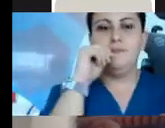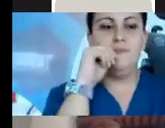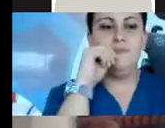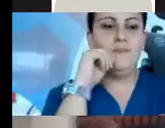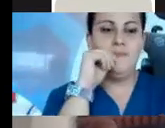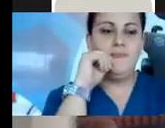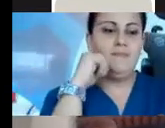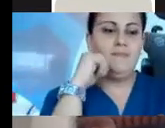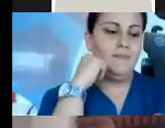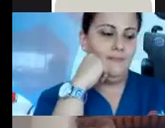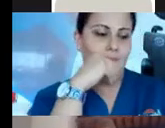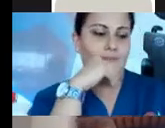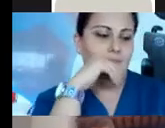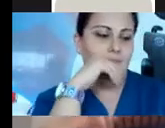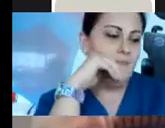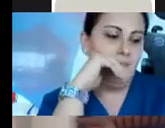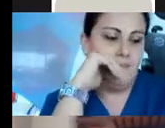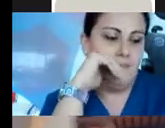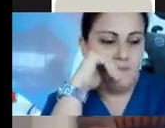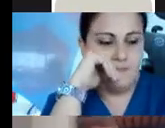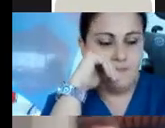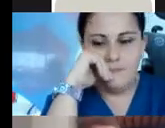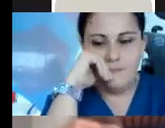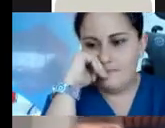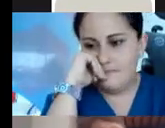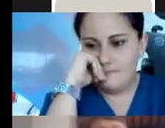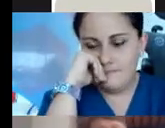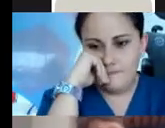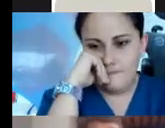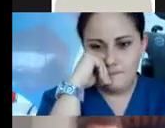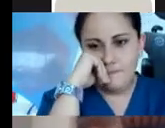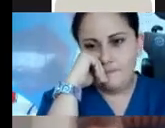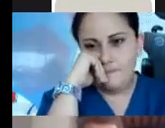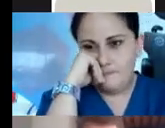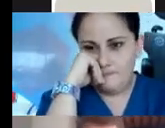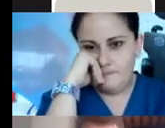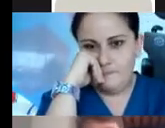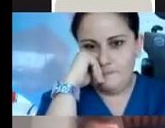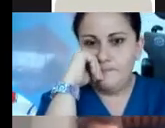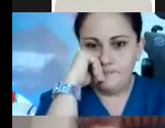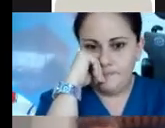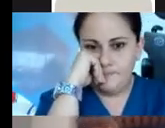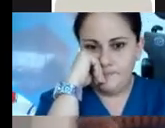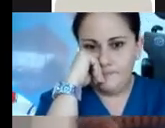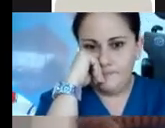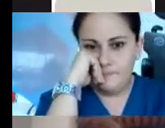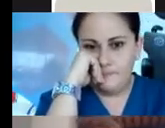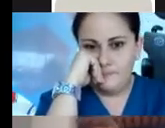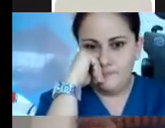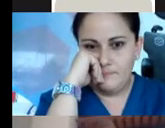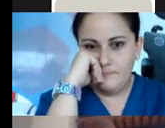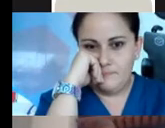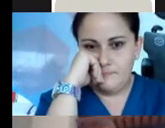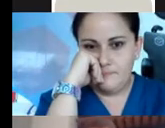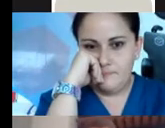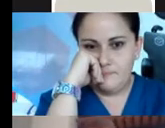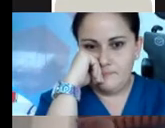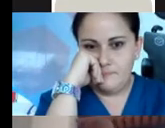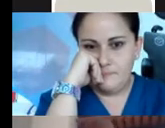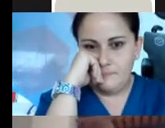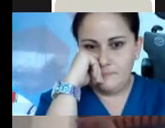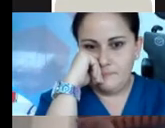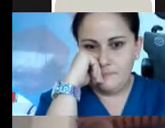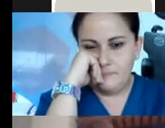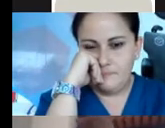una sujeción, un sistema de desacople mucho más fácil que el que está abajo. El de arriba me permite sujetar muy